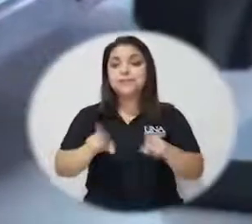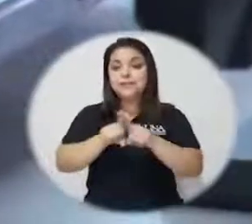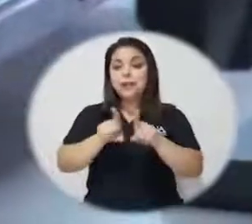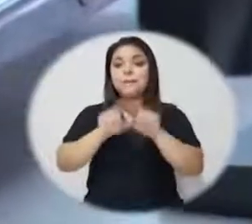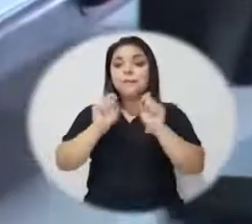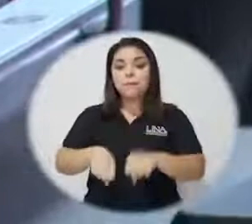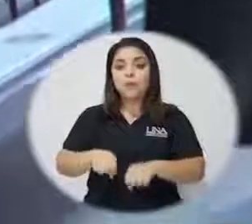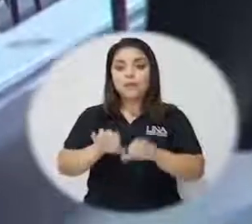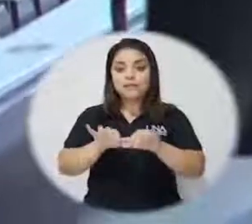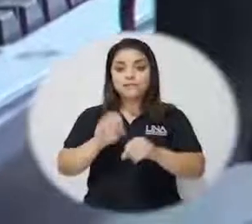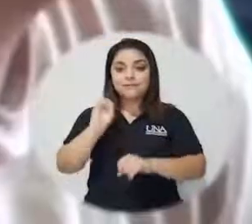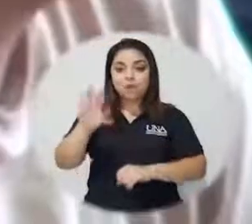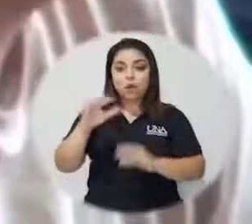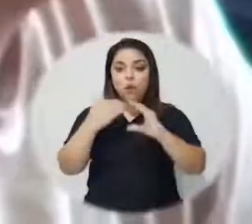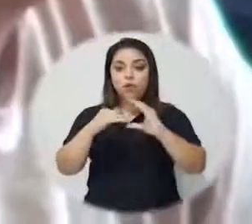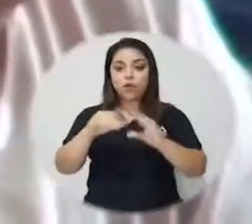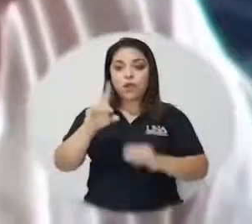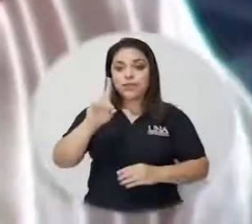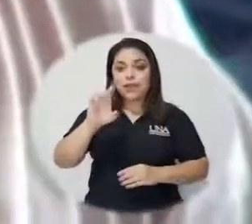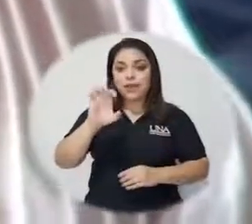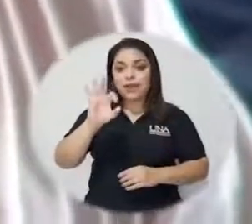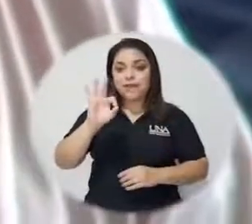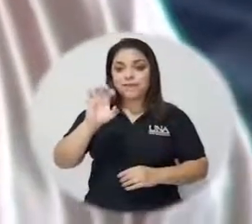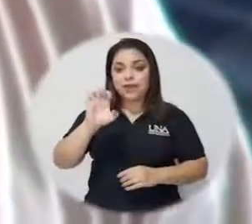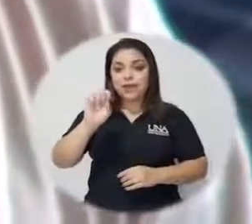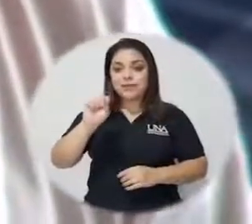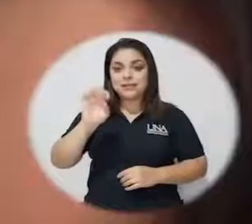www.una.ac.cr/Defensoría, también podés escribir al correo